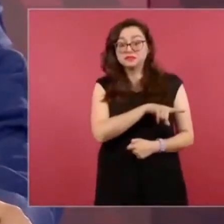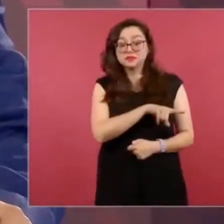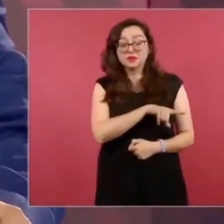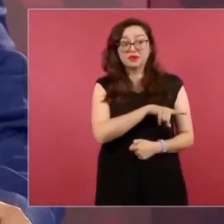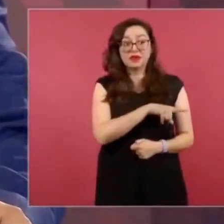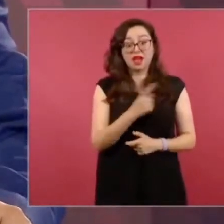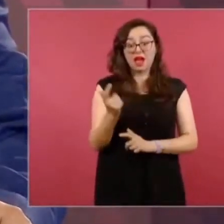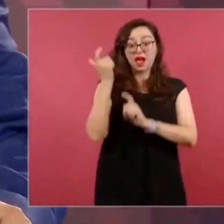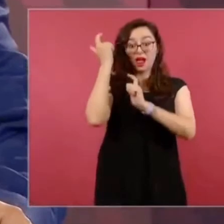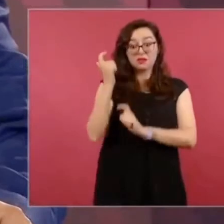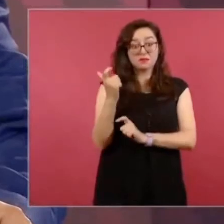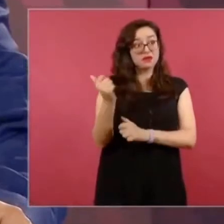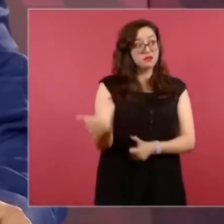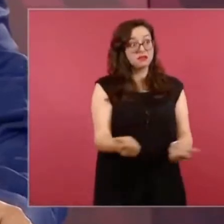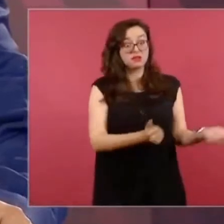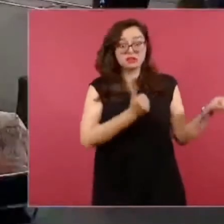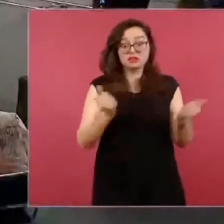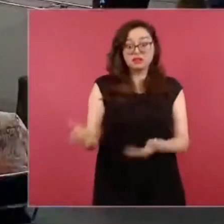furioso.